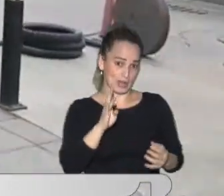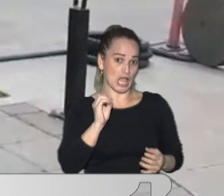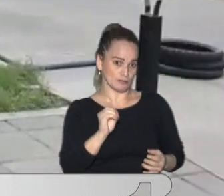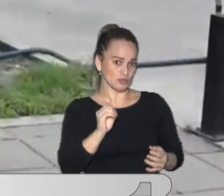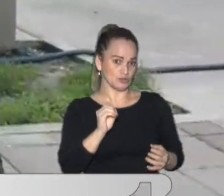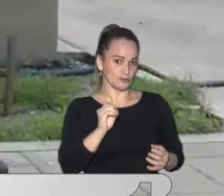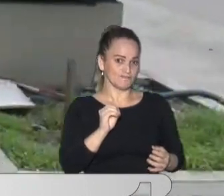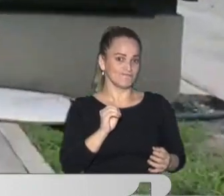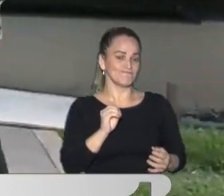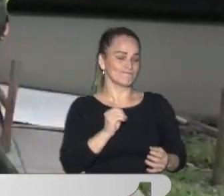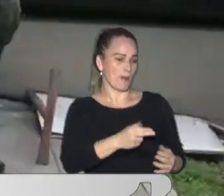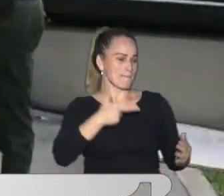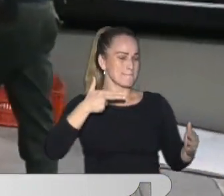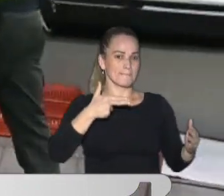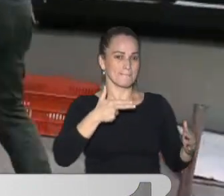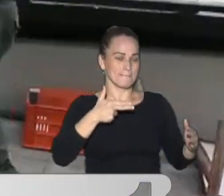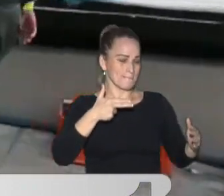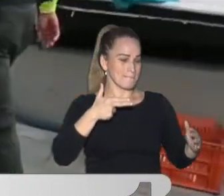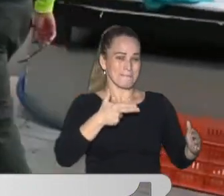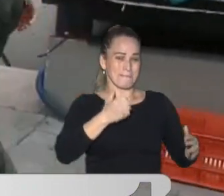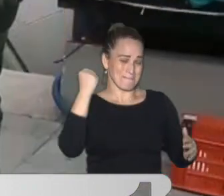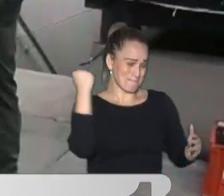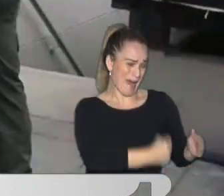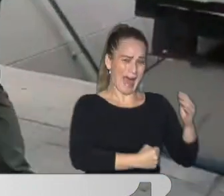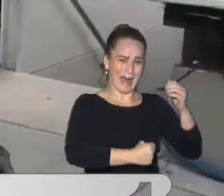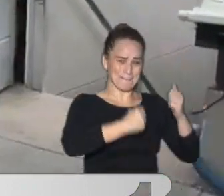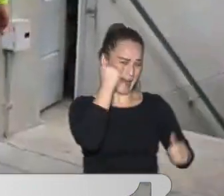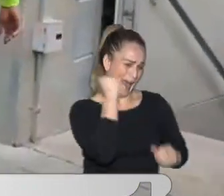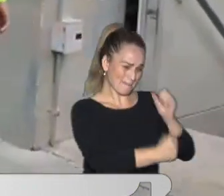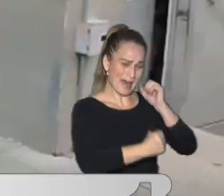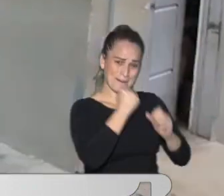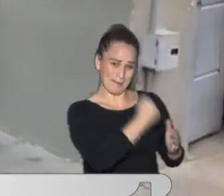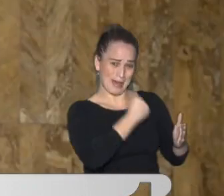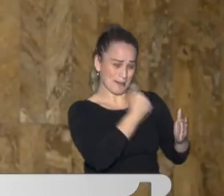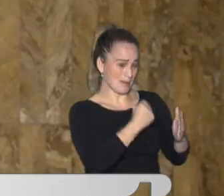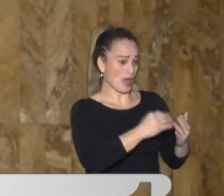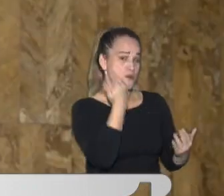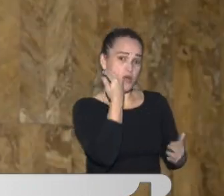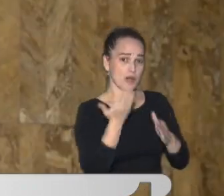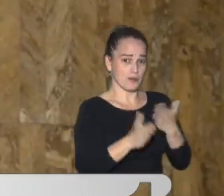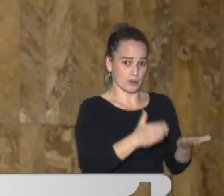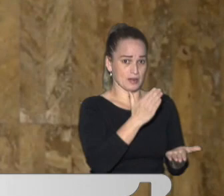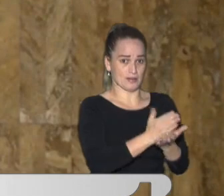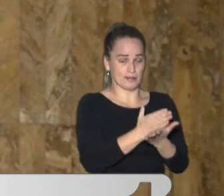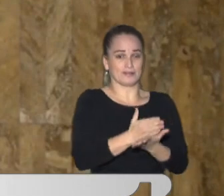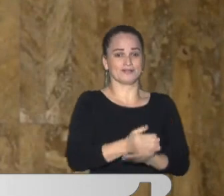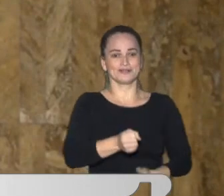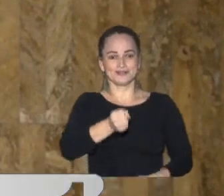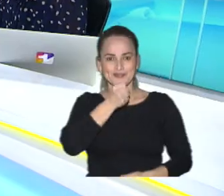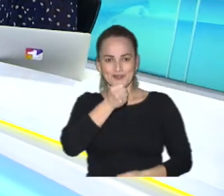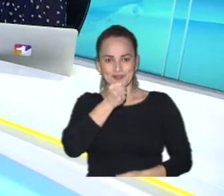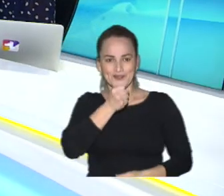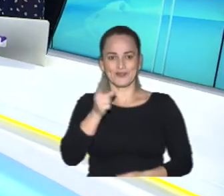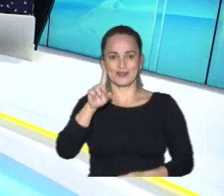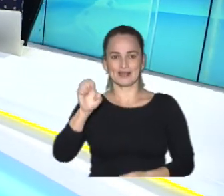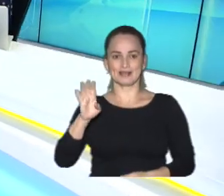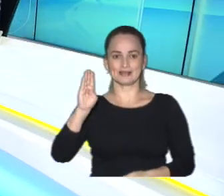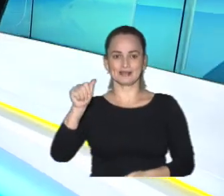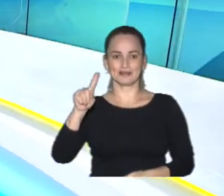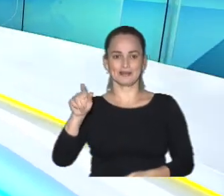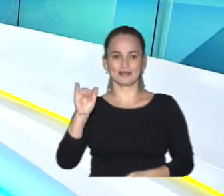sentimental, propinándole 51 puñaladas en el oriente de la ciudad. Es por ahora la información desde Cali, Sebastián Bedoya, Noticentro